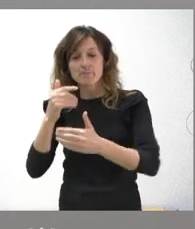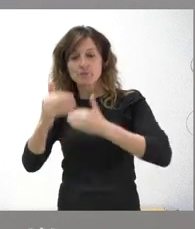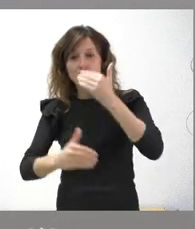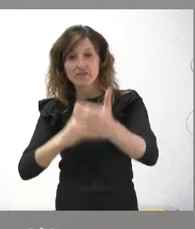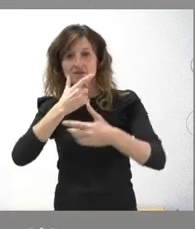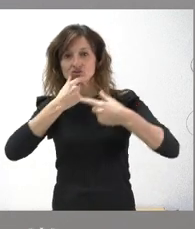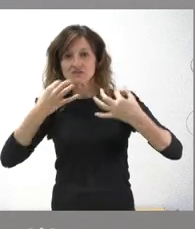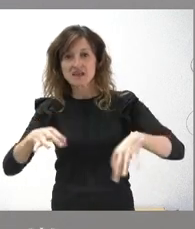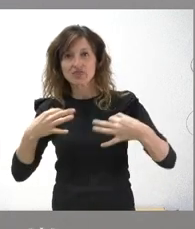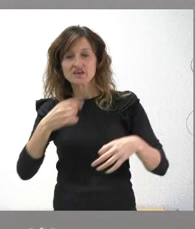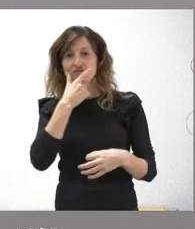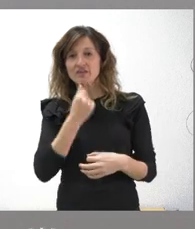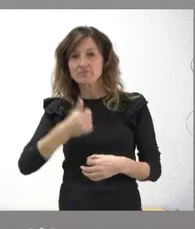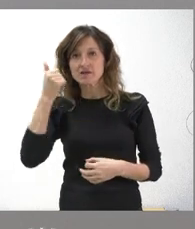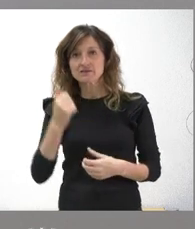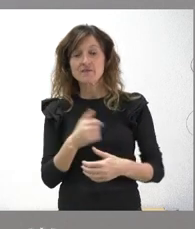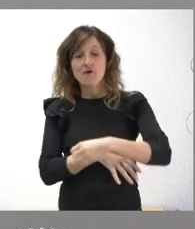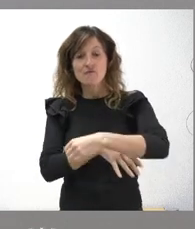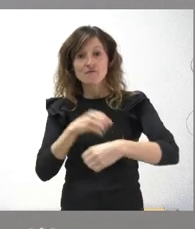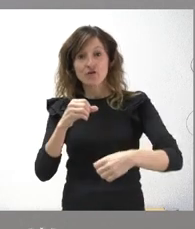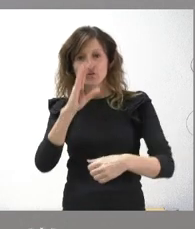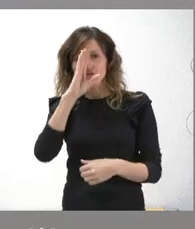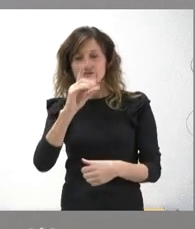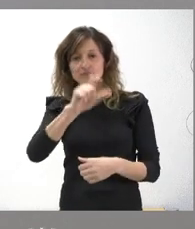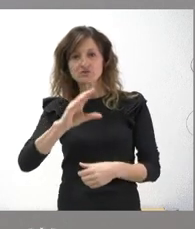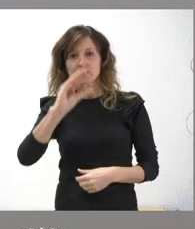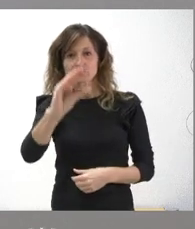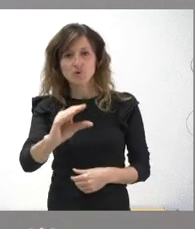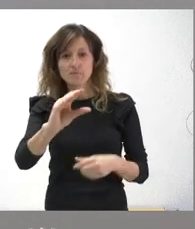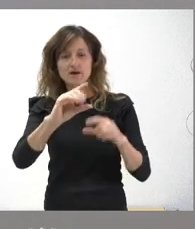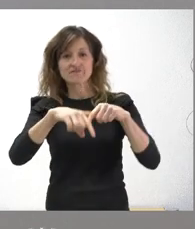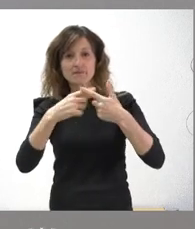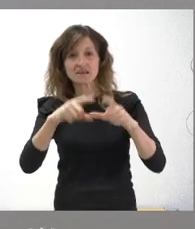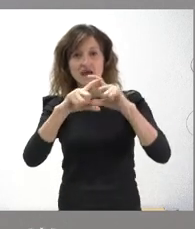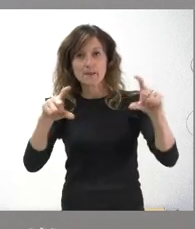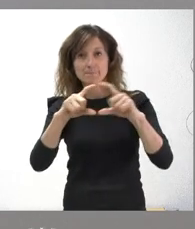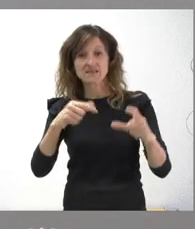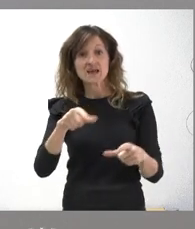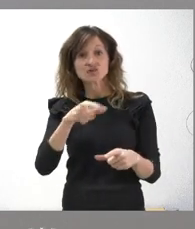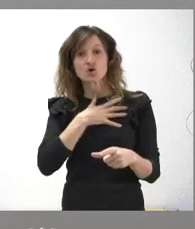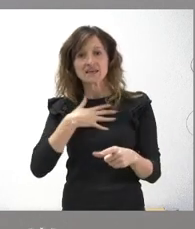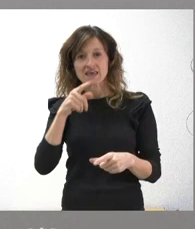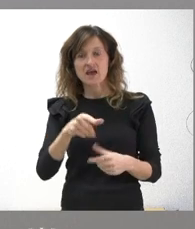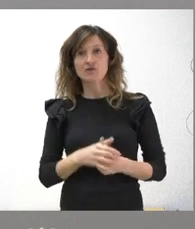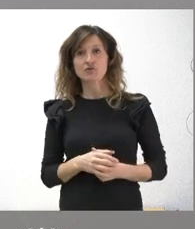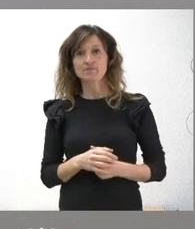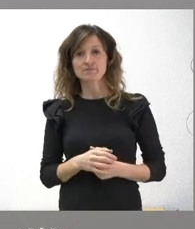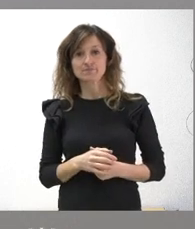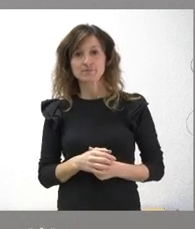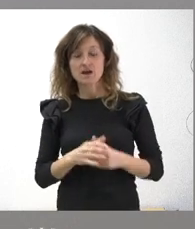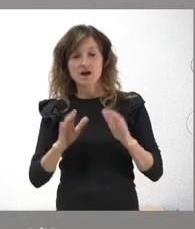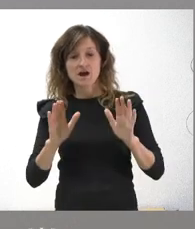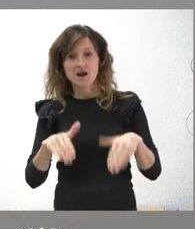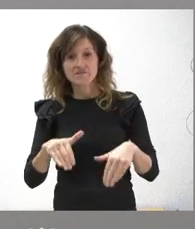fuera más sencillo más fácil que los fondos llegaran a las personas a las familias a las empresas es lo que nosotros queremos y no que ese no que